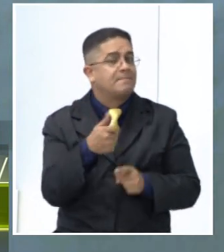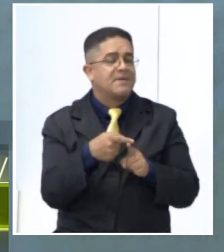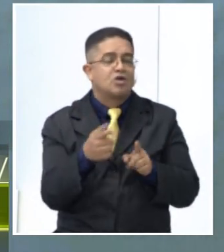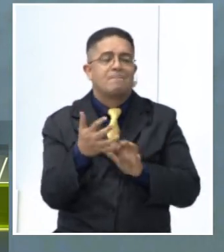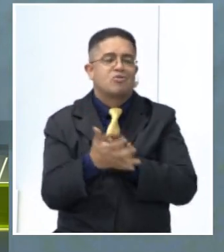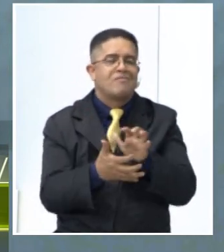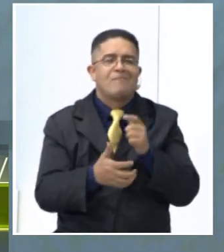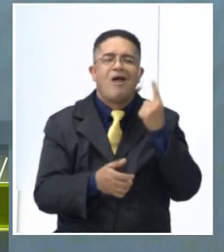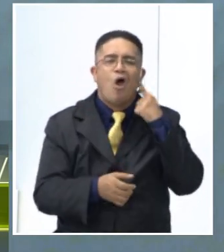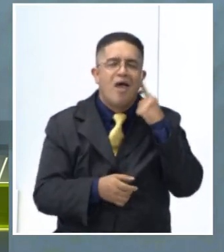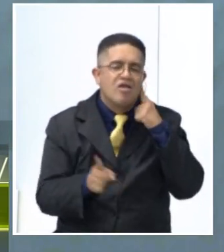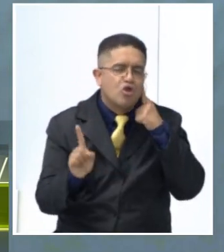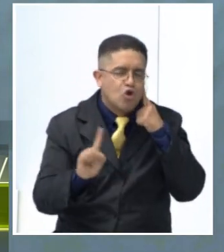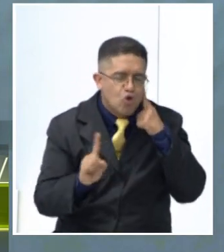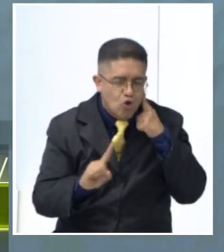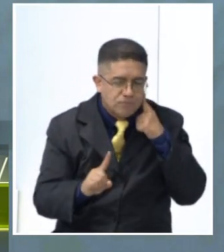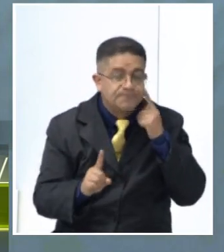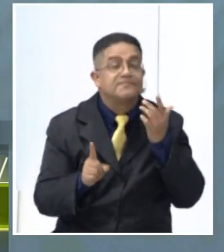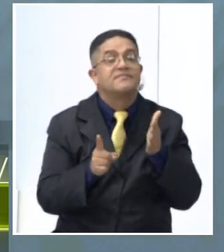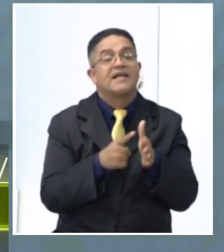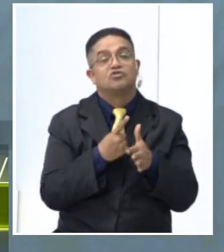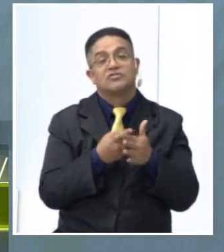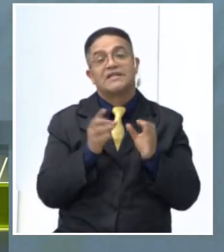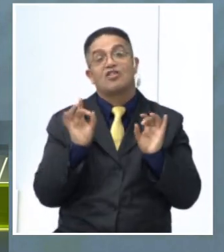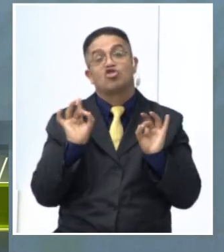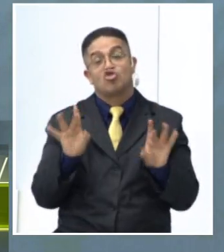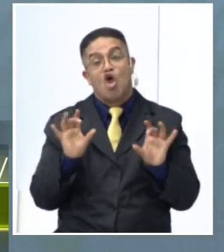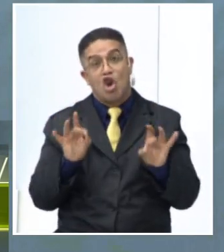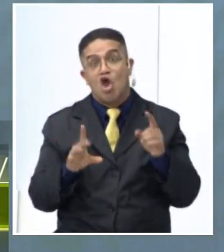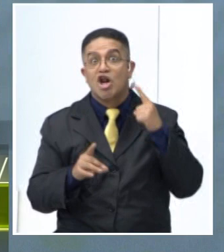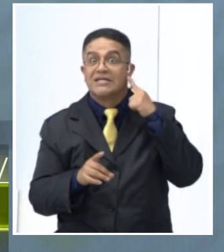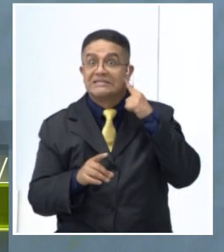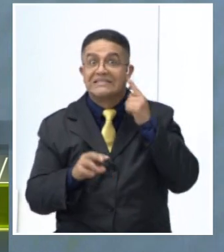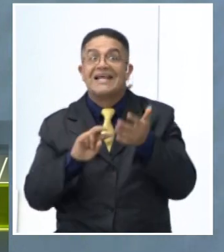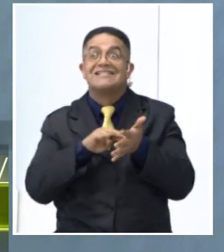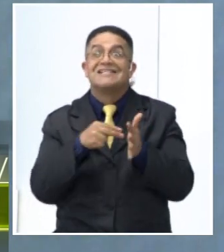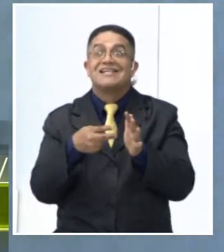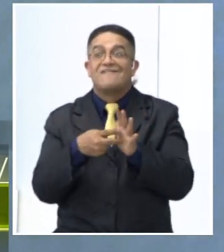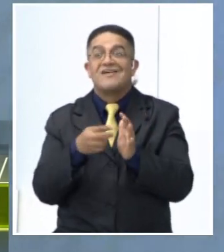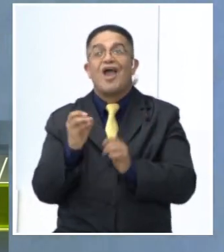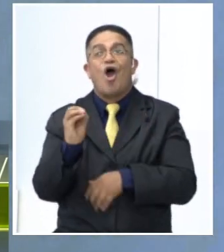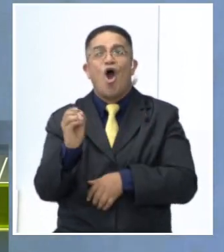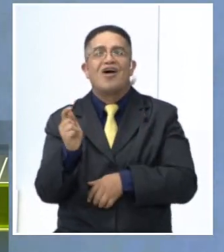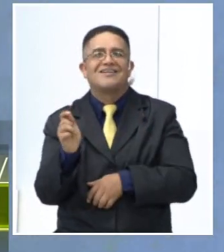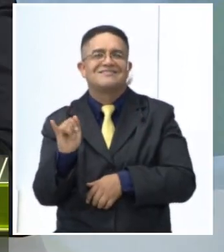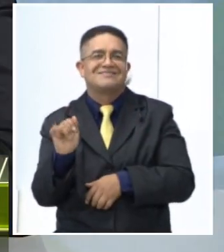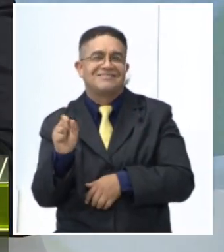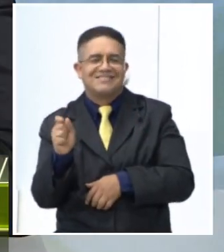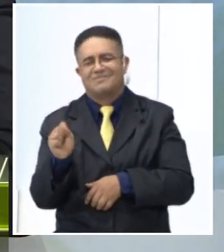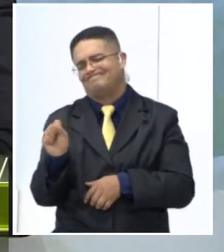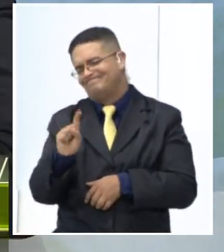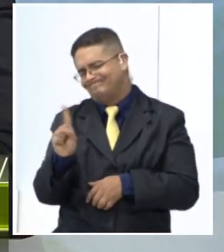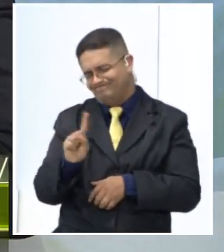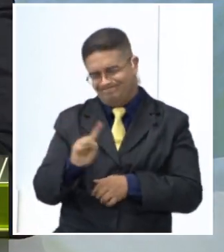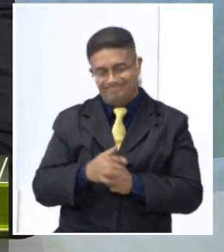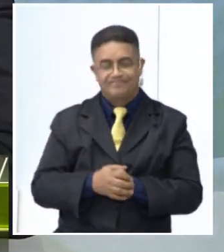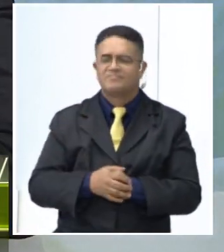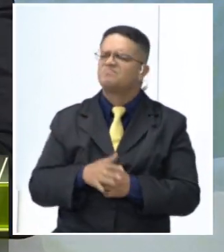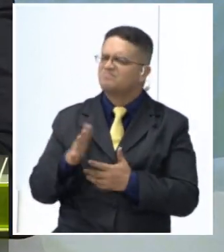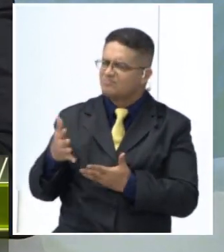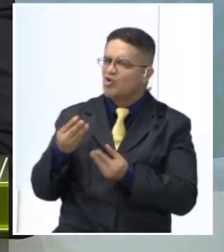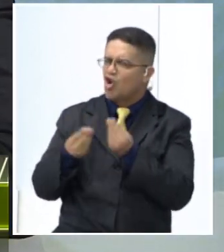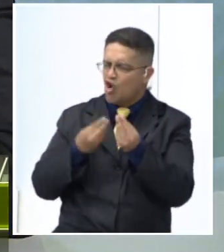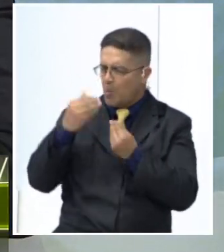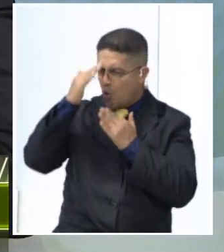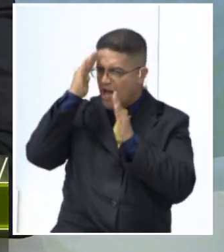en el oído. Entonces, con esto quiero decir que un dolor de oído o el dolor de oído no es igual a otitis. ¿Cuál es el tratamiento empleado para